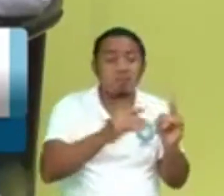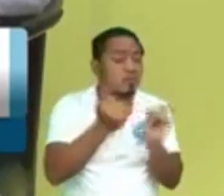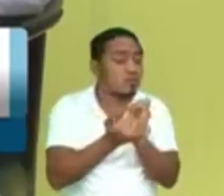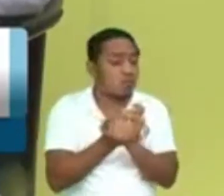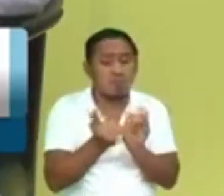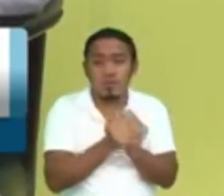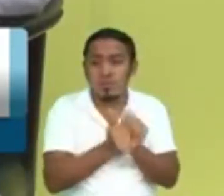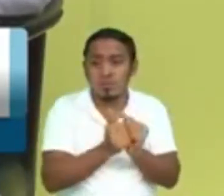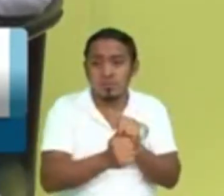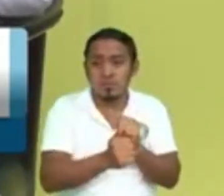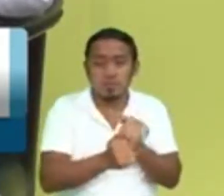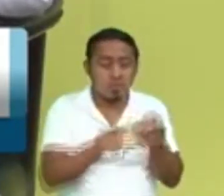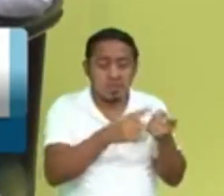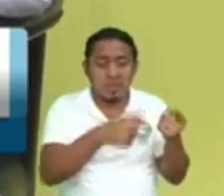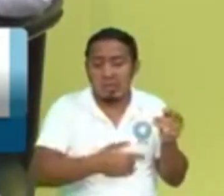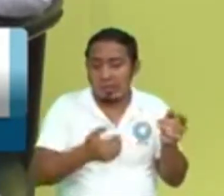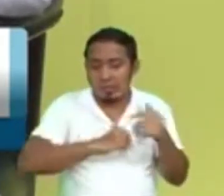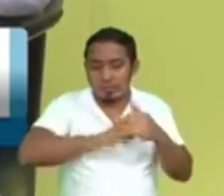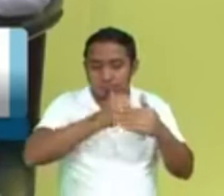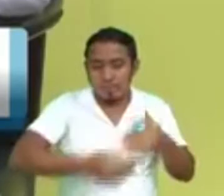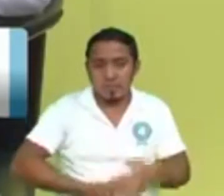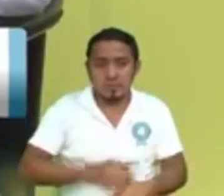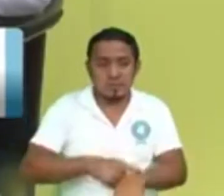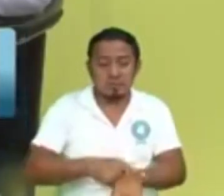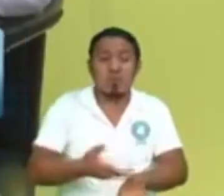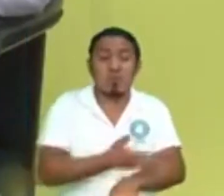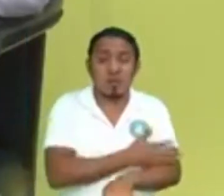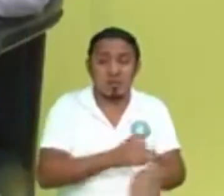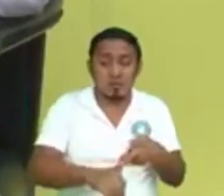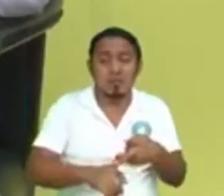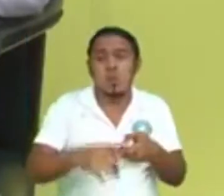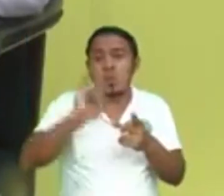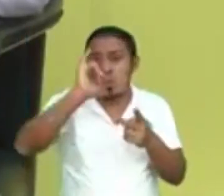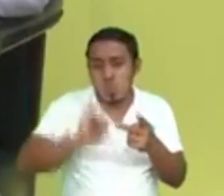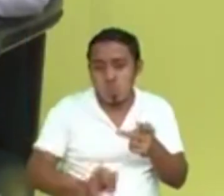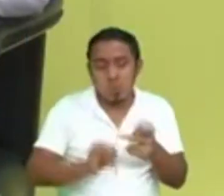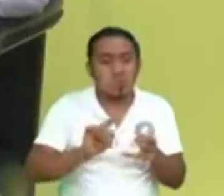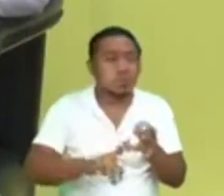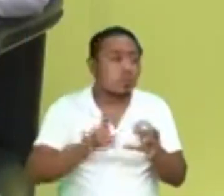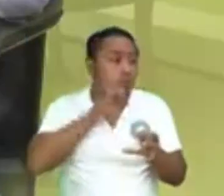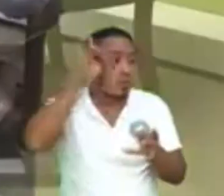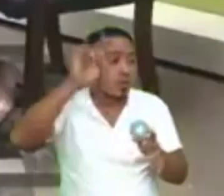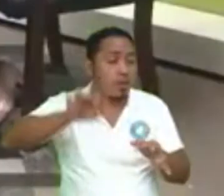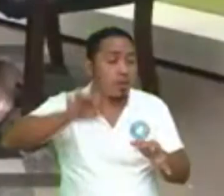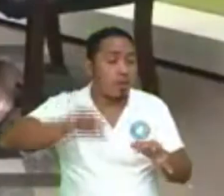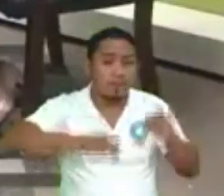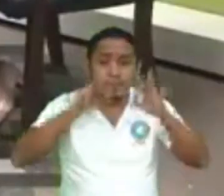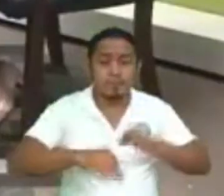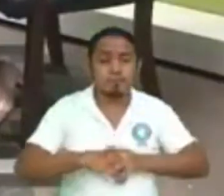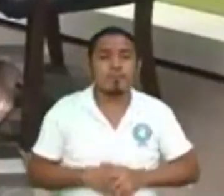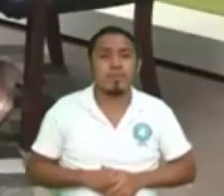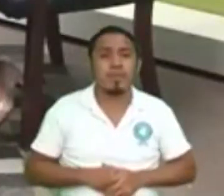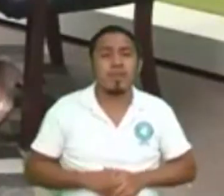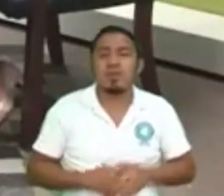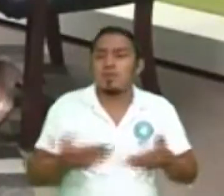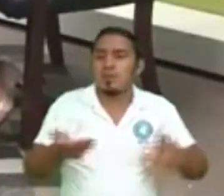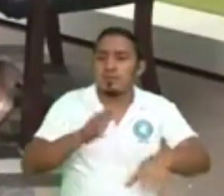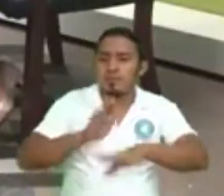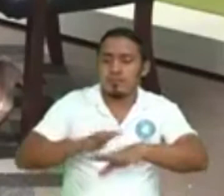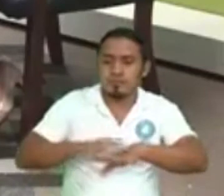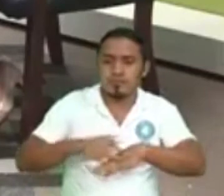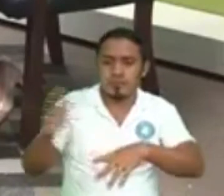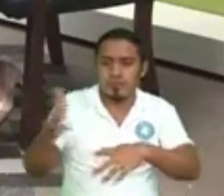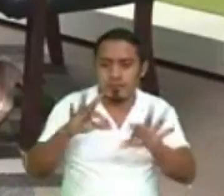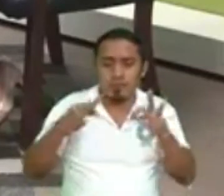desnutridos, salen antes de tiempo, no tienen un desarrollo adecuado. ¿Cómo involucran también ustedes a la familia, doctora, para